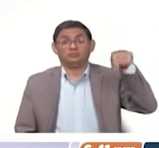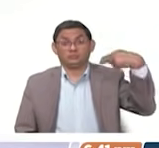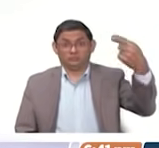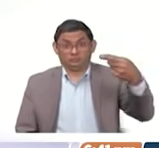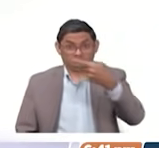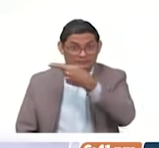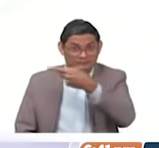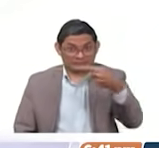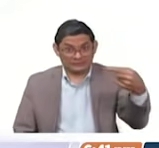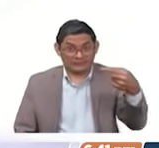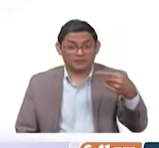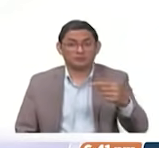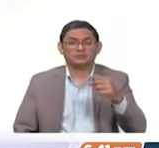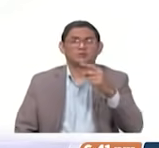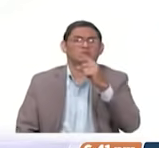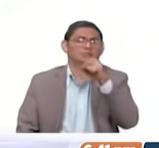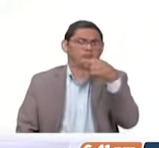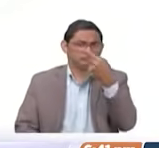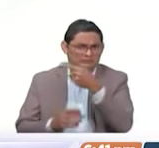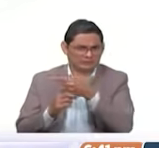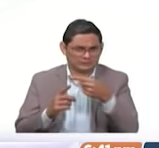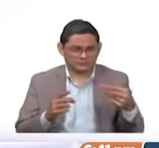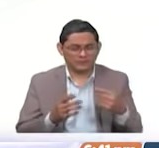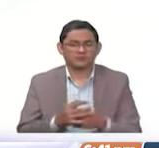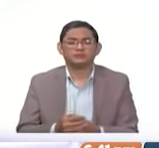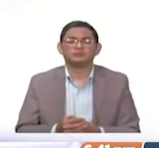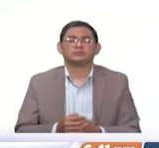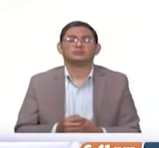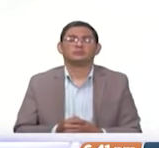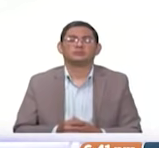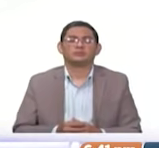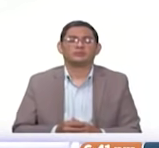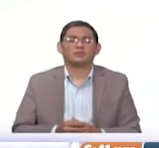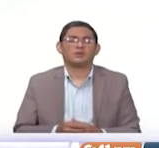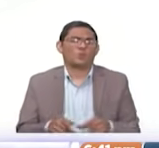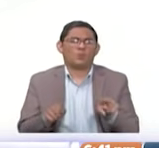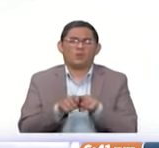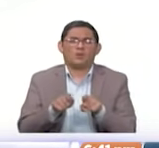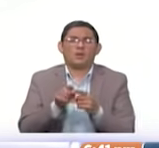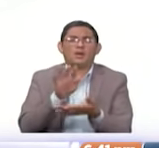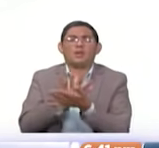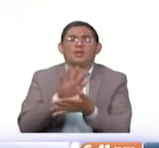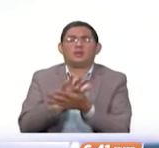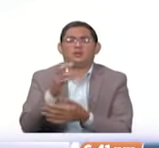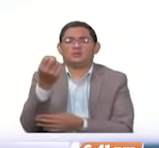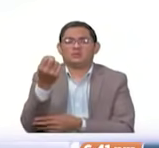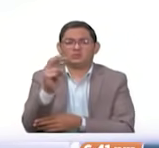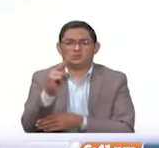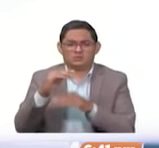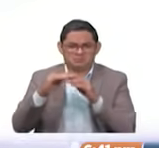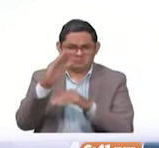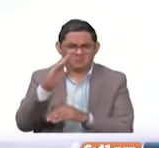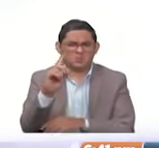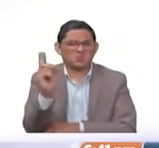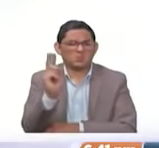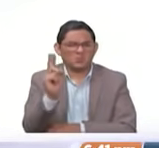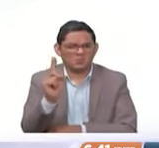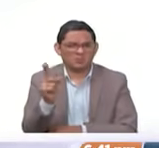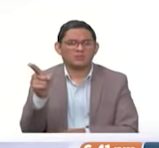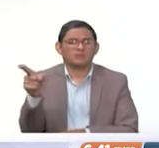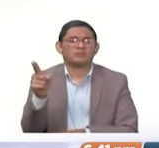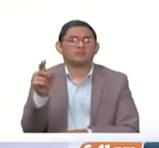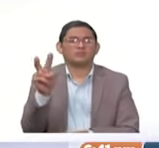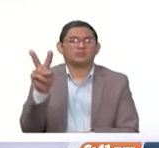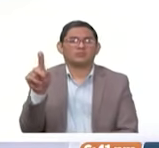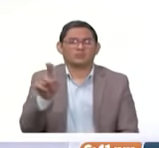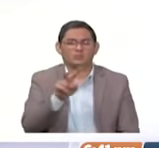estaremos con segundas dosis en barrido de 12 años en el circuito 22 24